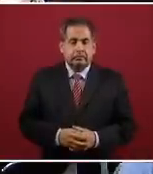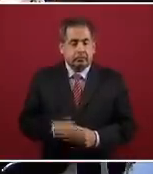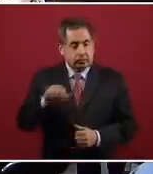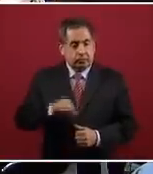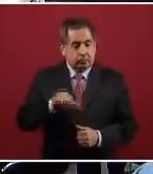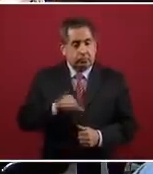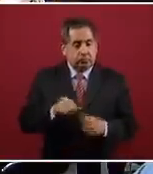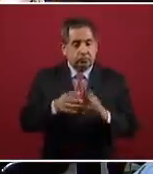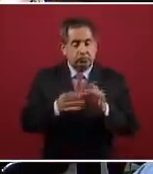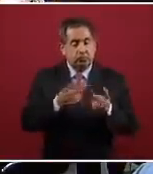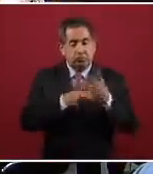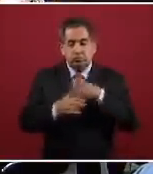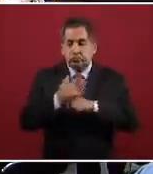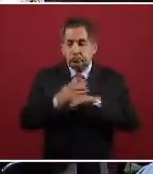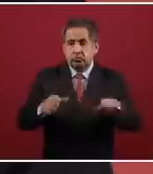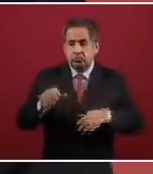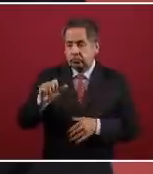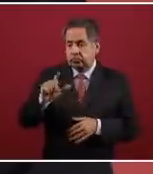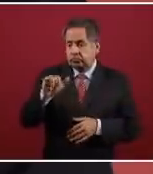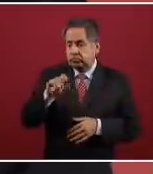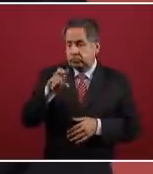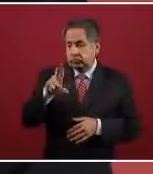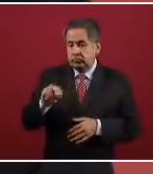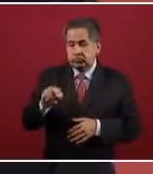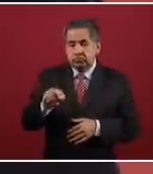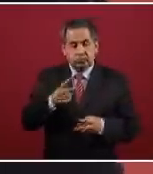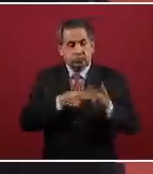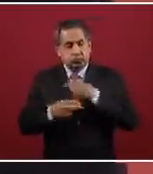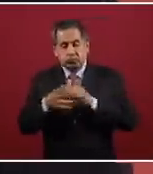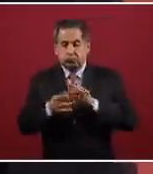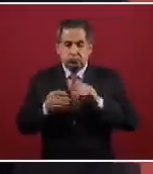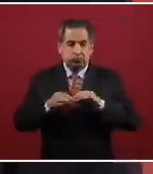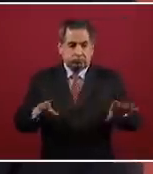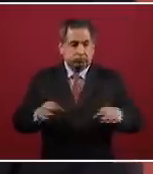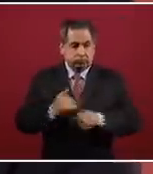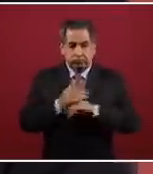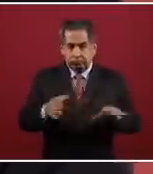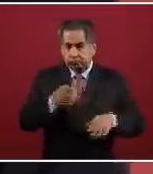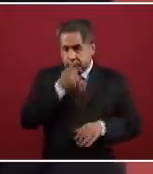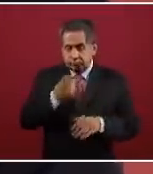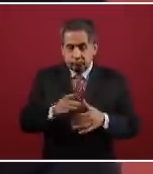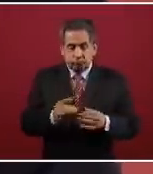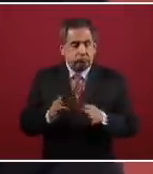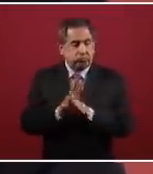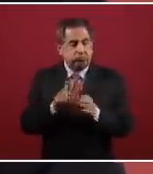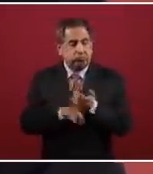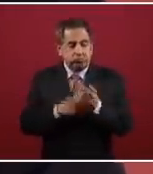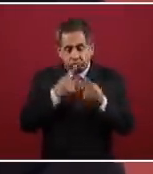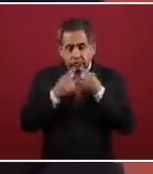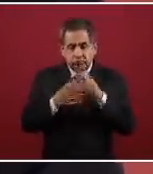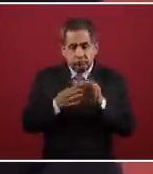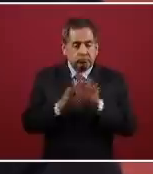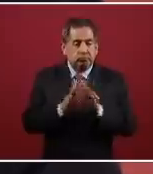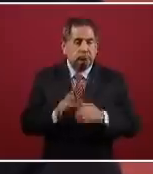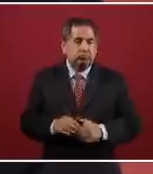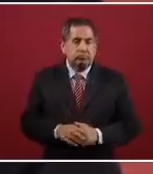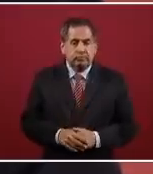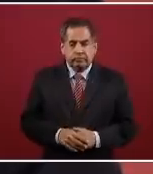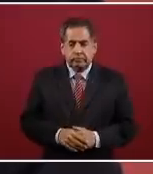Hoy nos va a informar Alejandro Encinas. Hoy se va a dar un informe de cómo vamos.